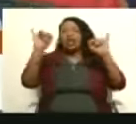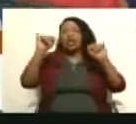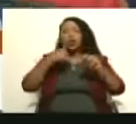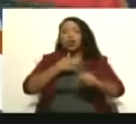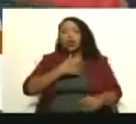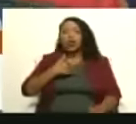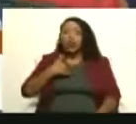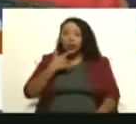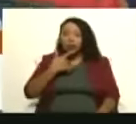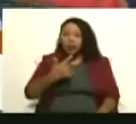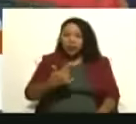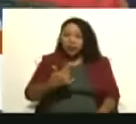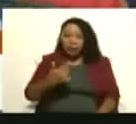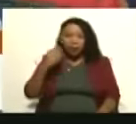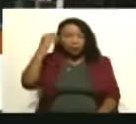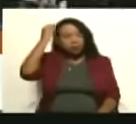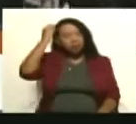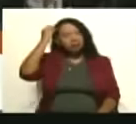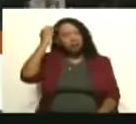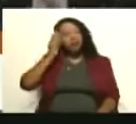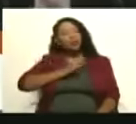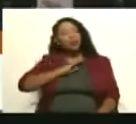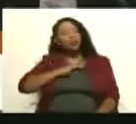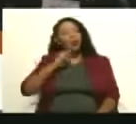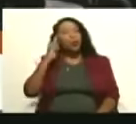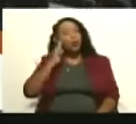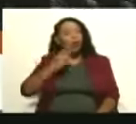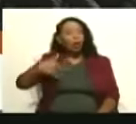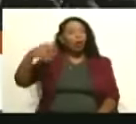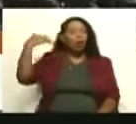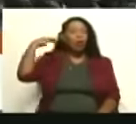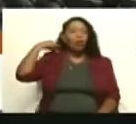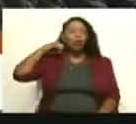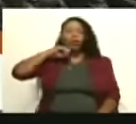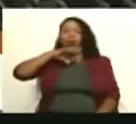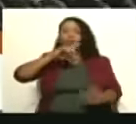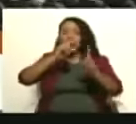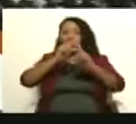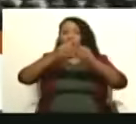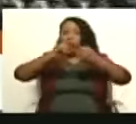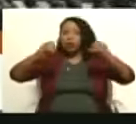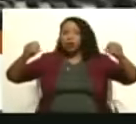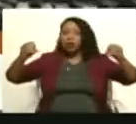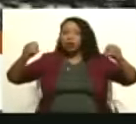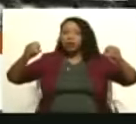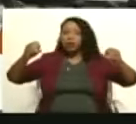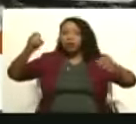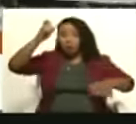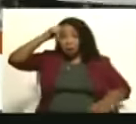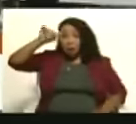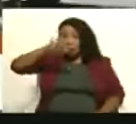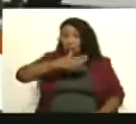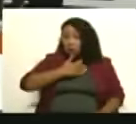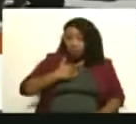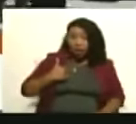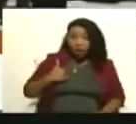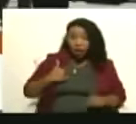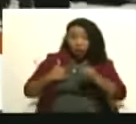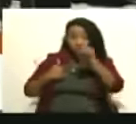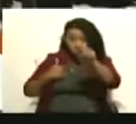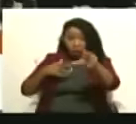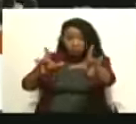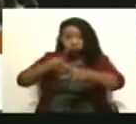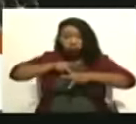parafrasear un pensamiento de nuestro libertador Simón Bolívar: si el pueblo lo quiere y usted